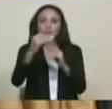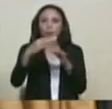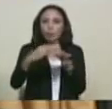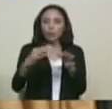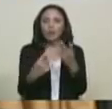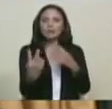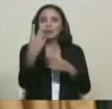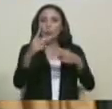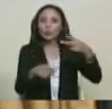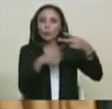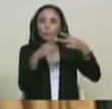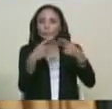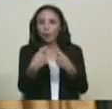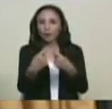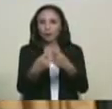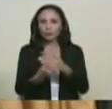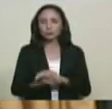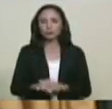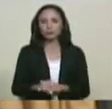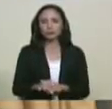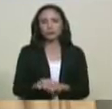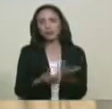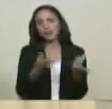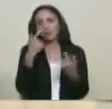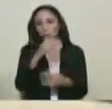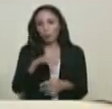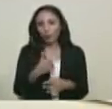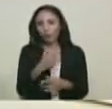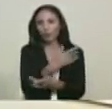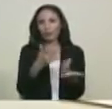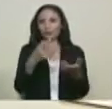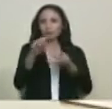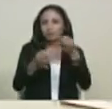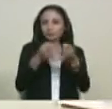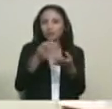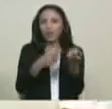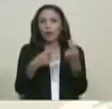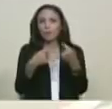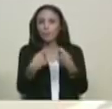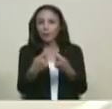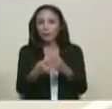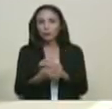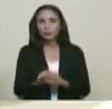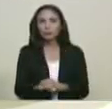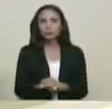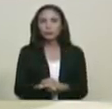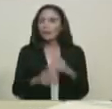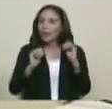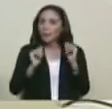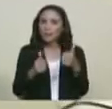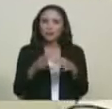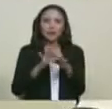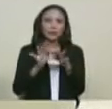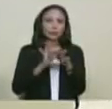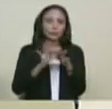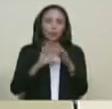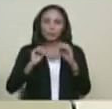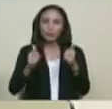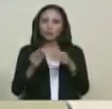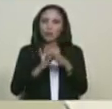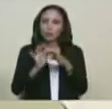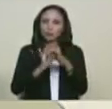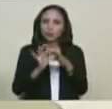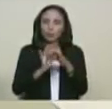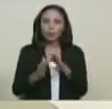segunda unidad contable de la República. Y va a empezar sus operaciones como